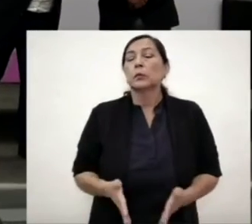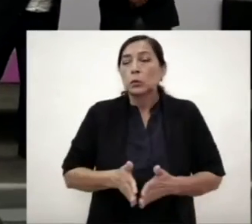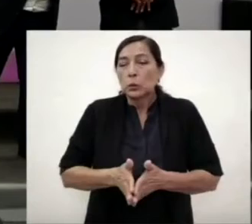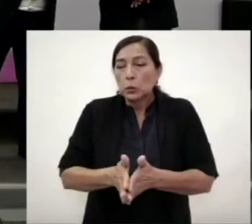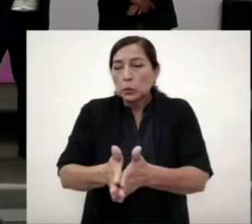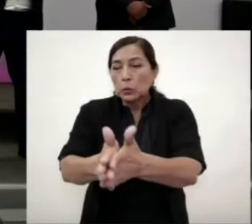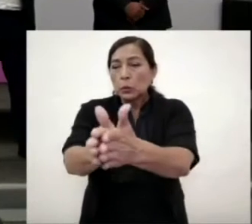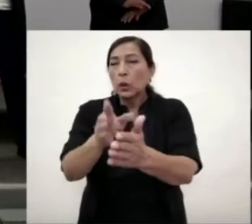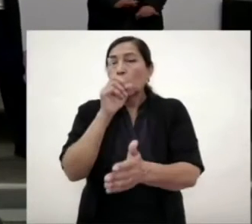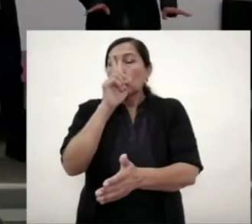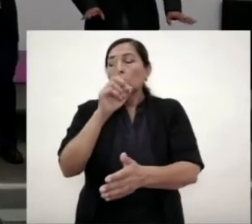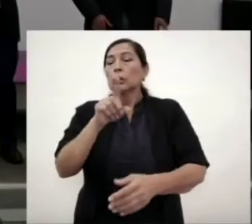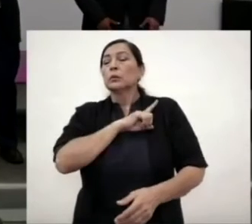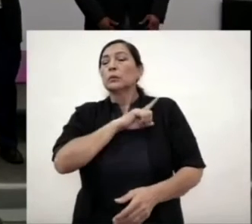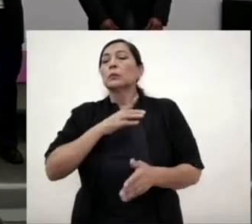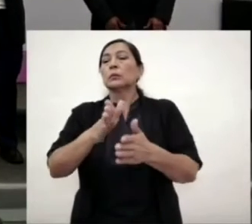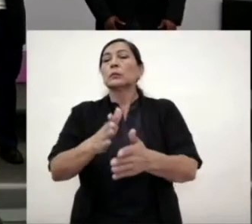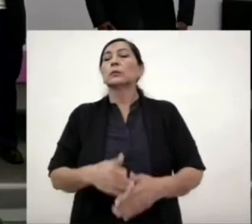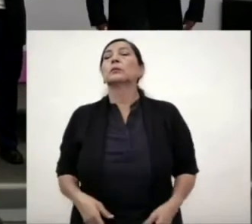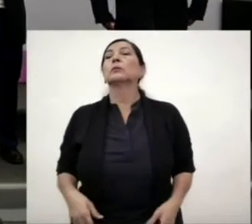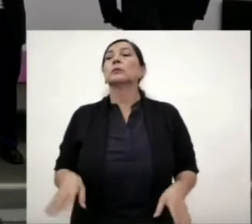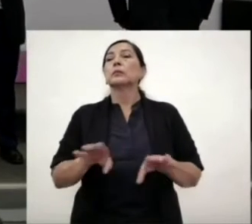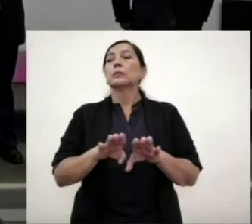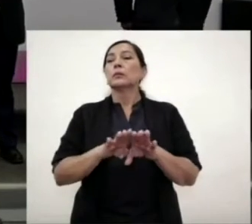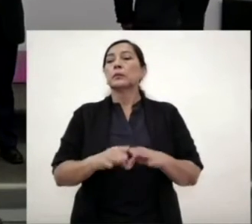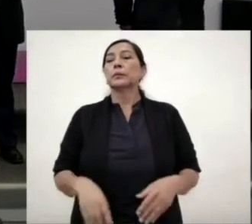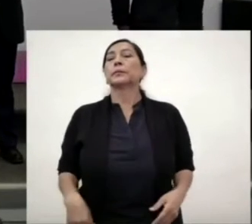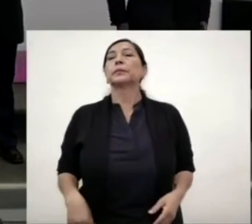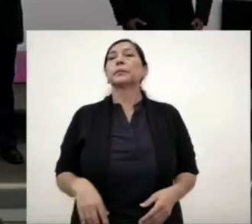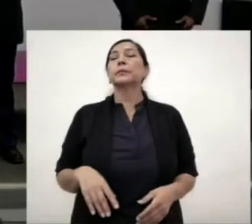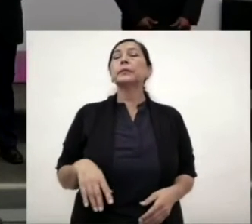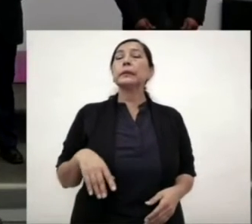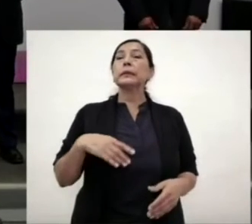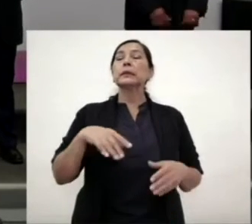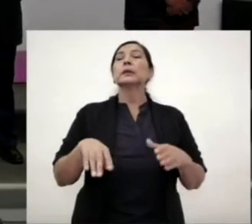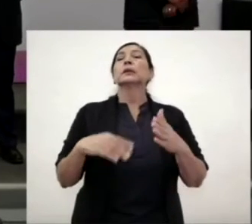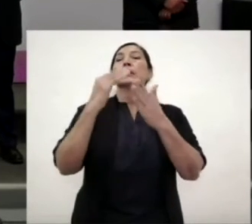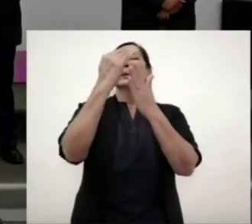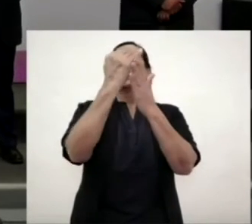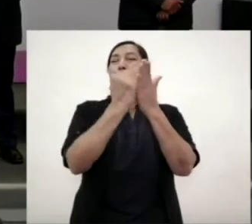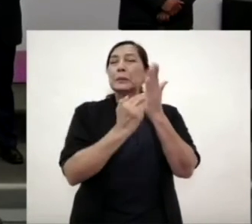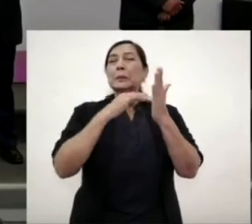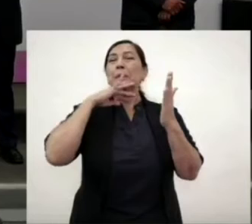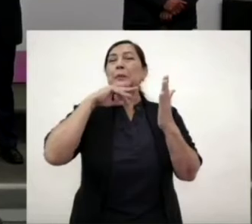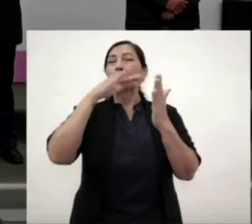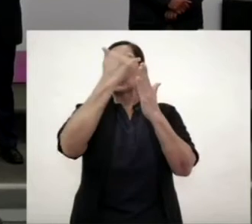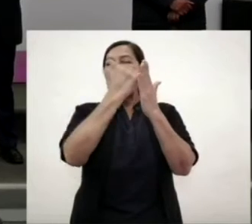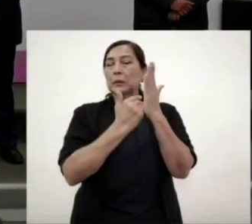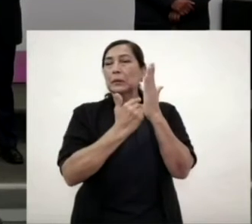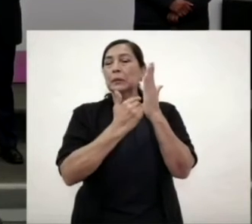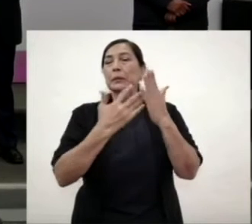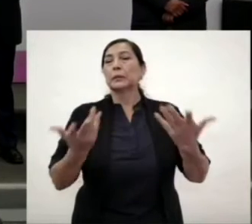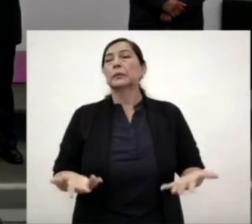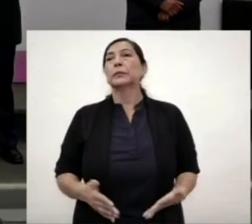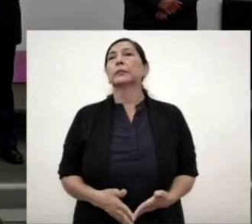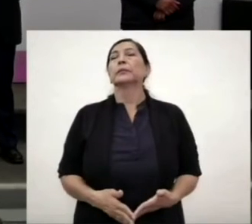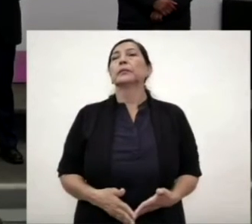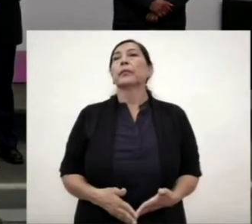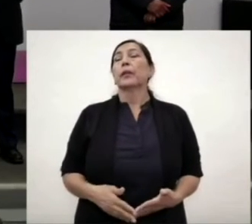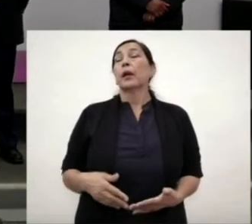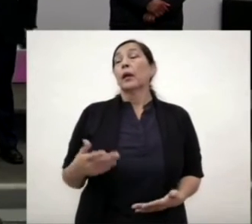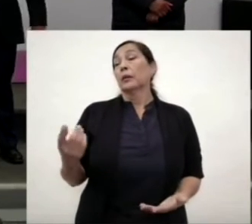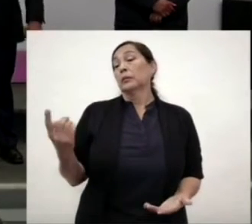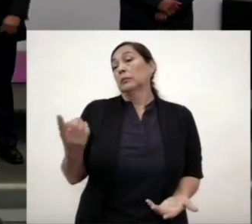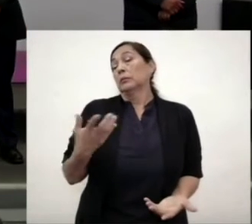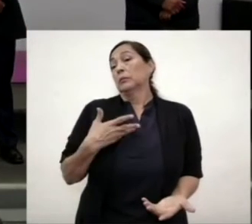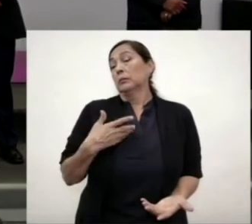está en carpetas de investigación, no podemos dar mayor información, hay que ser también muy prudentes, tácticos en